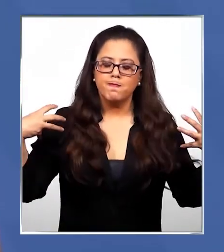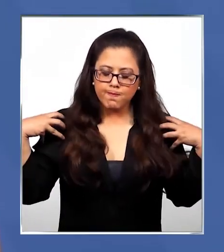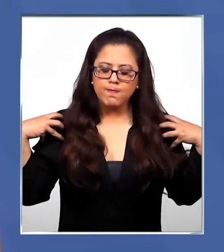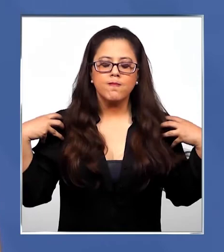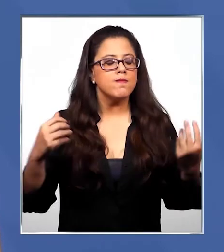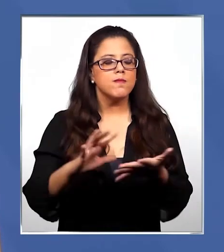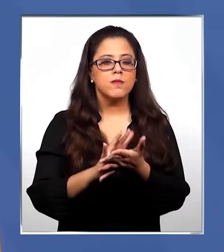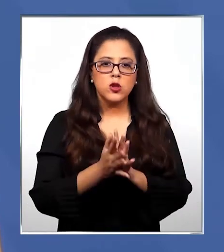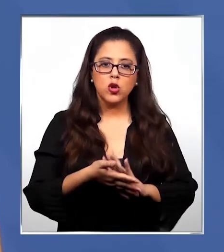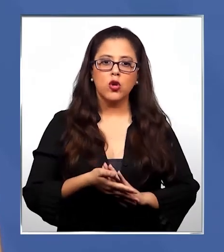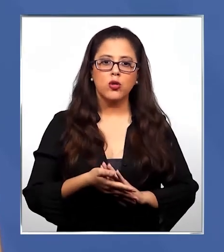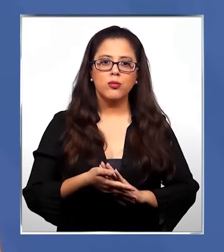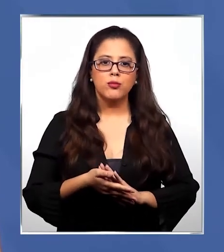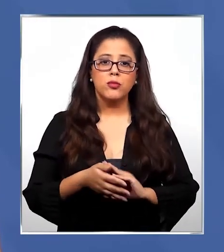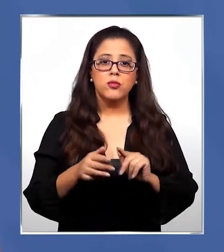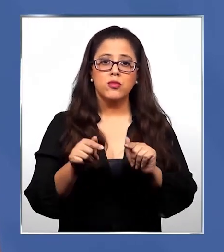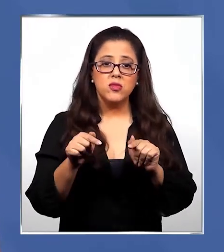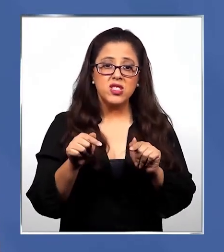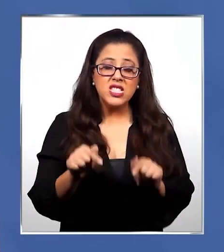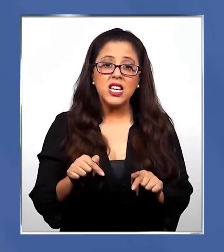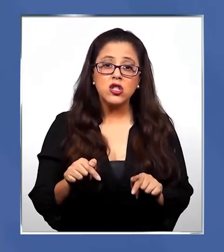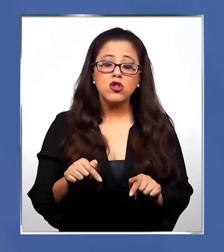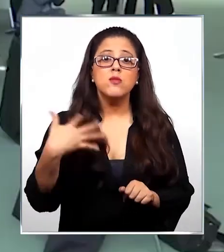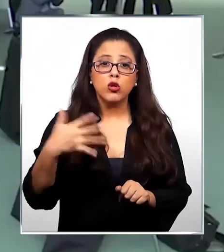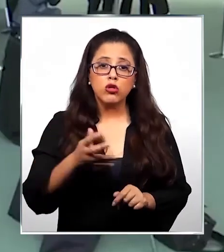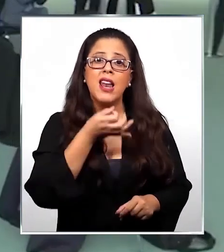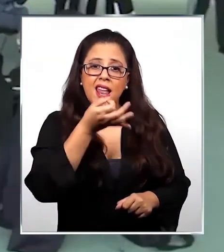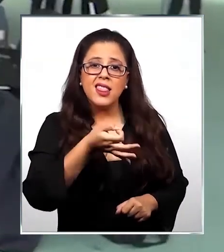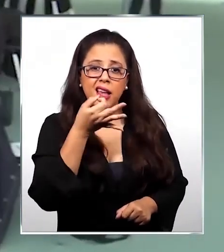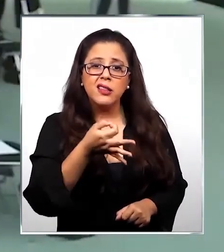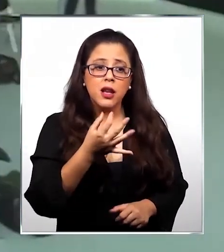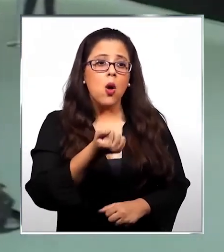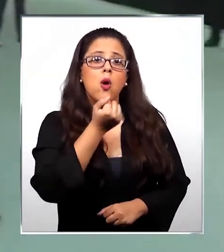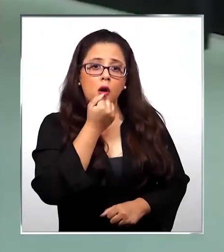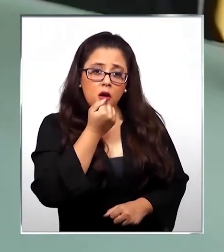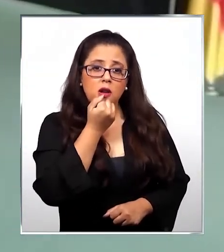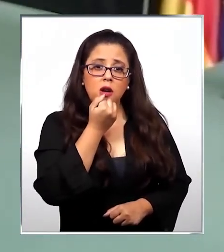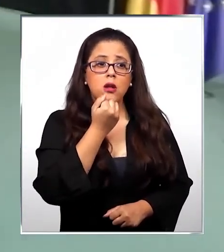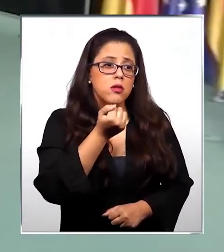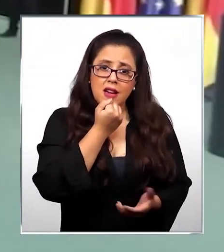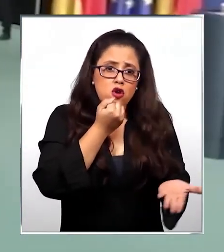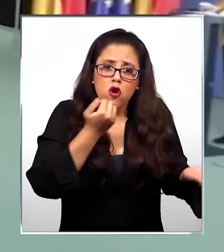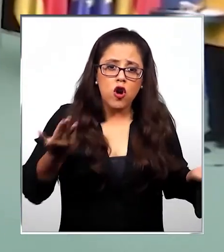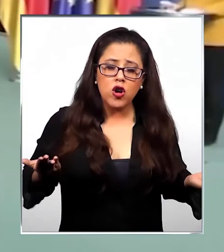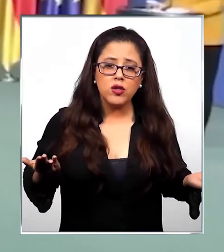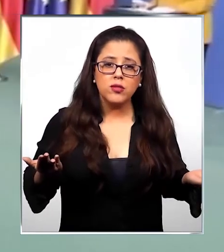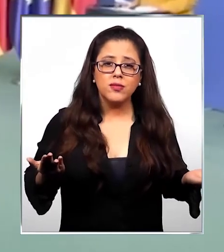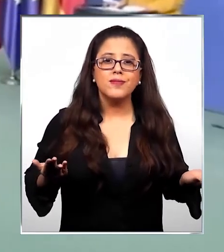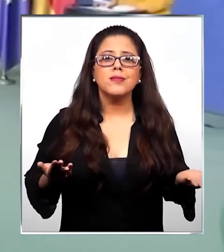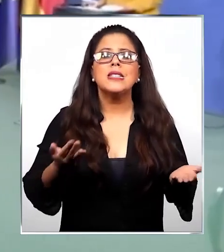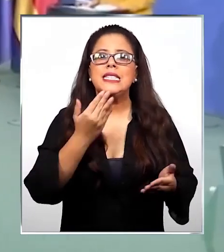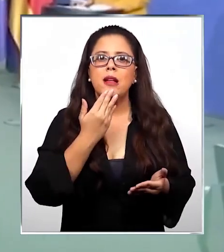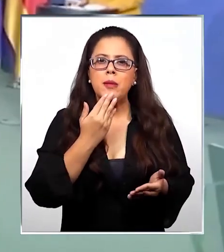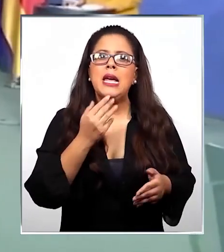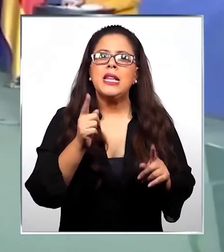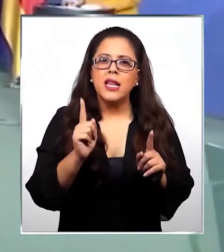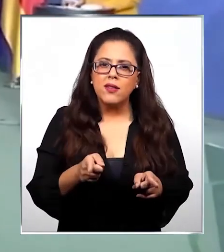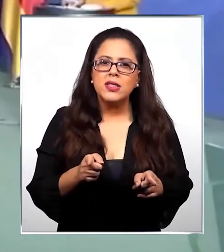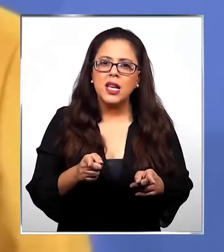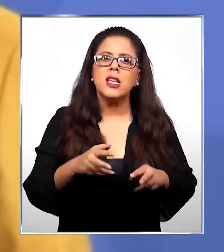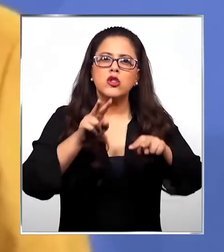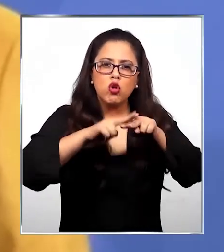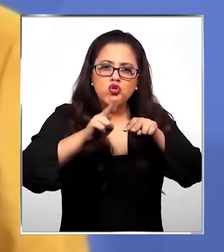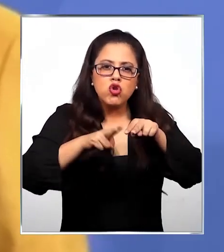la responsable de todo, va en el cargo. Es importante decir esto, a un error hay que llamarlo error. Y sobre todo, debe